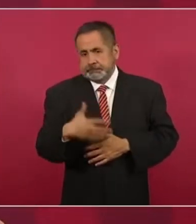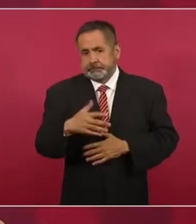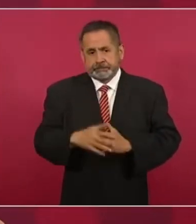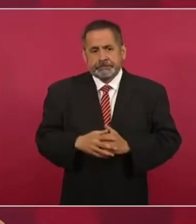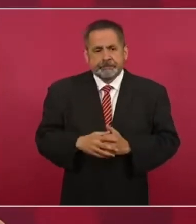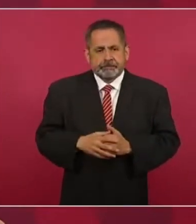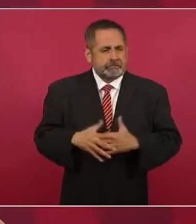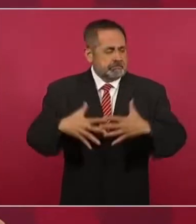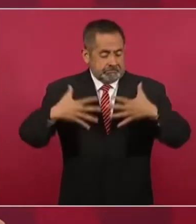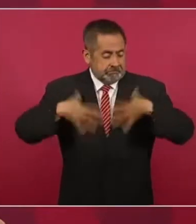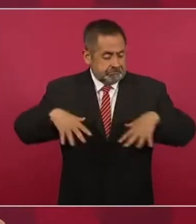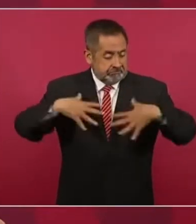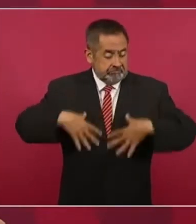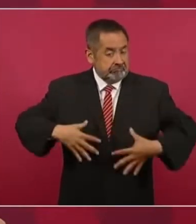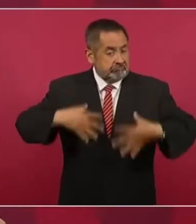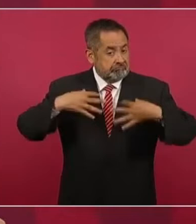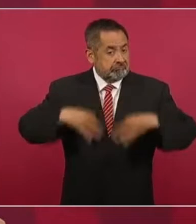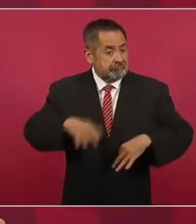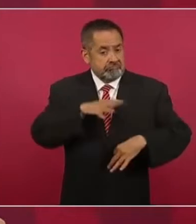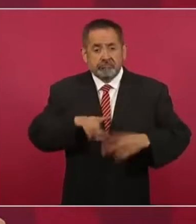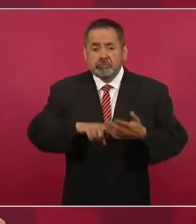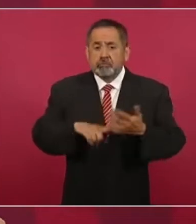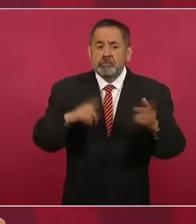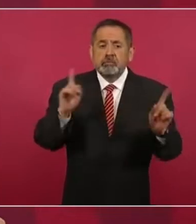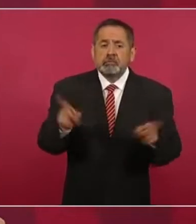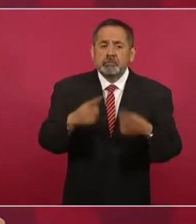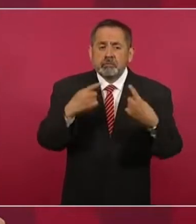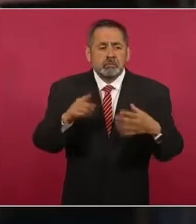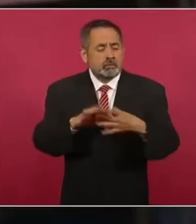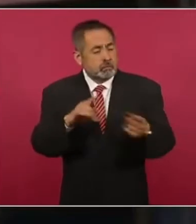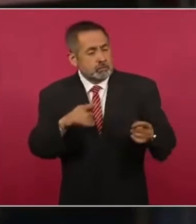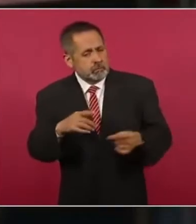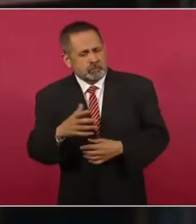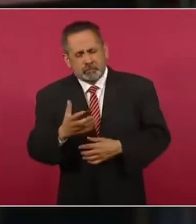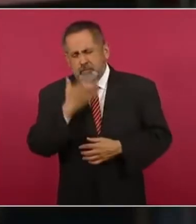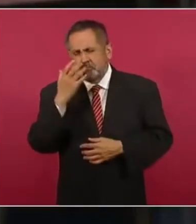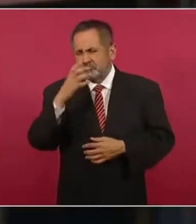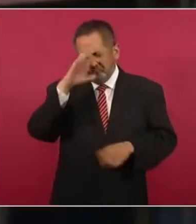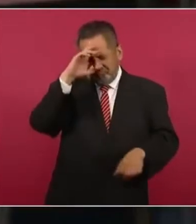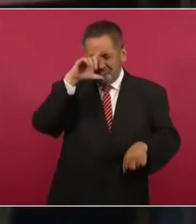en las vestimentas, en la música. Es algo